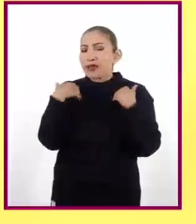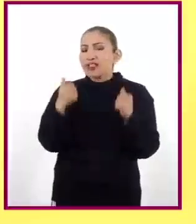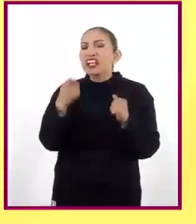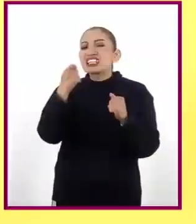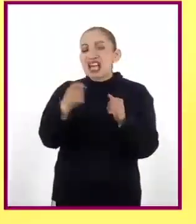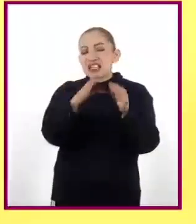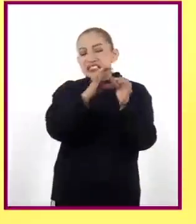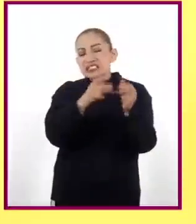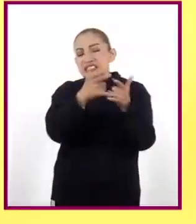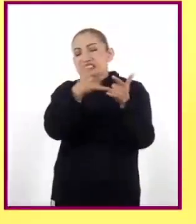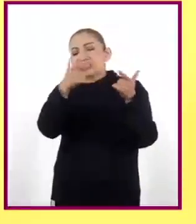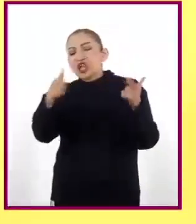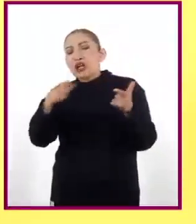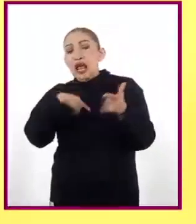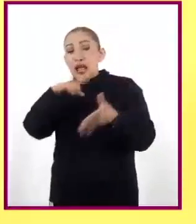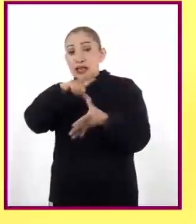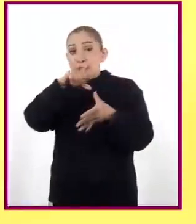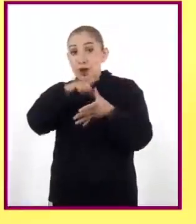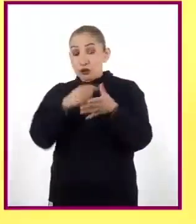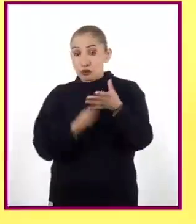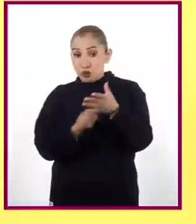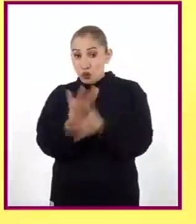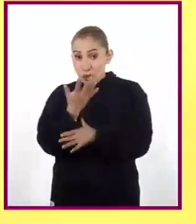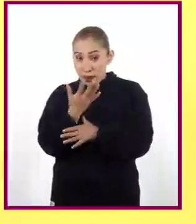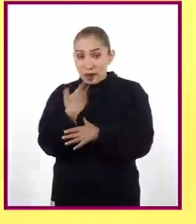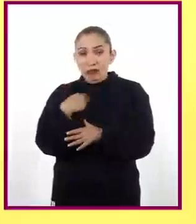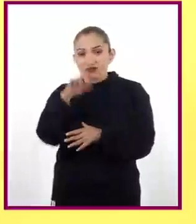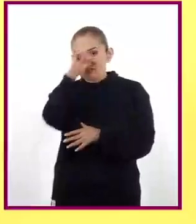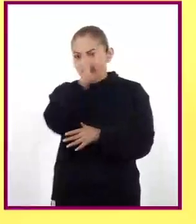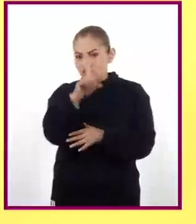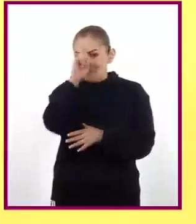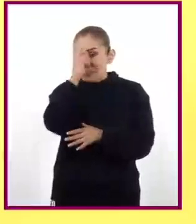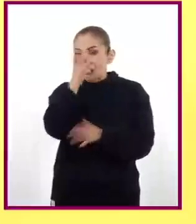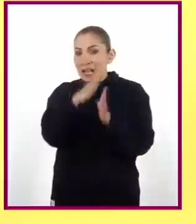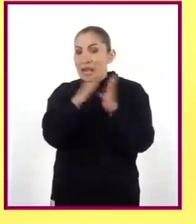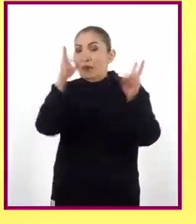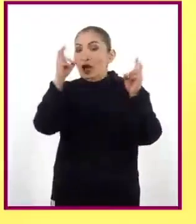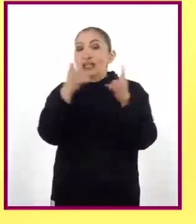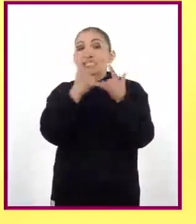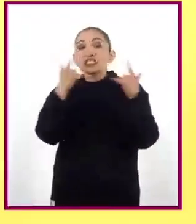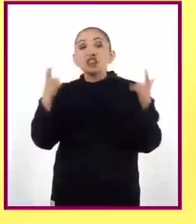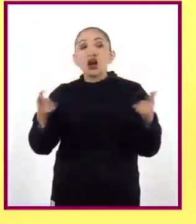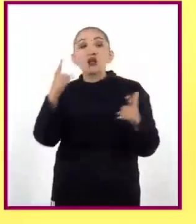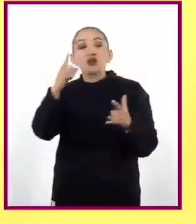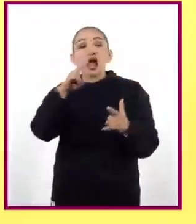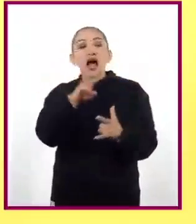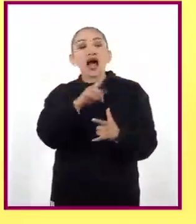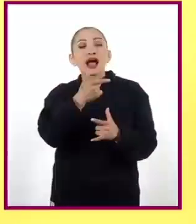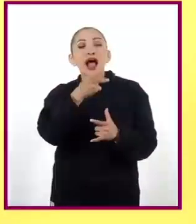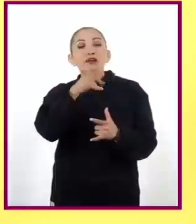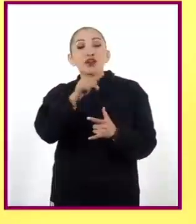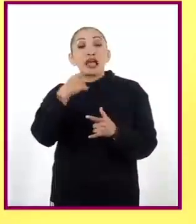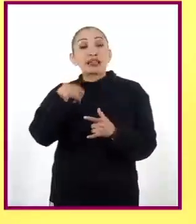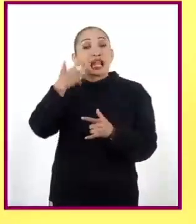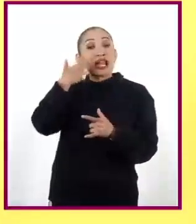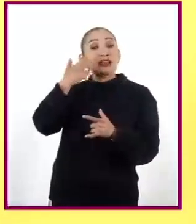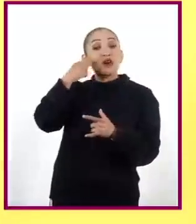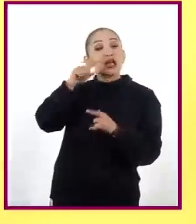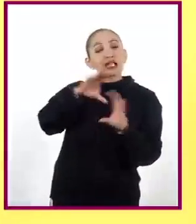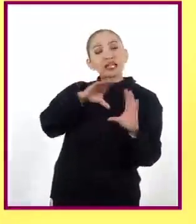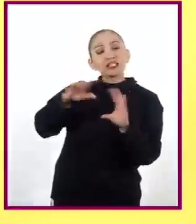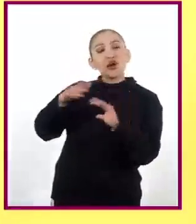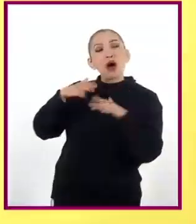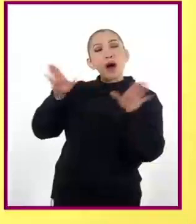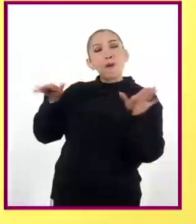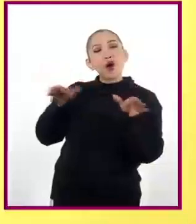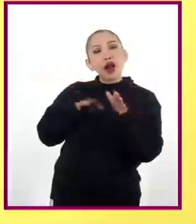de la narrativa latinoamericana contemporánea, queremos recomendarles el libro Historia de una gaviota y del gato que le enseñó